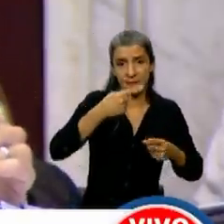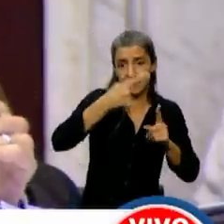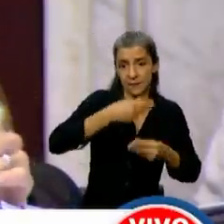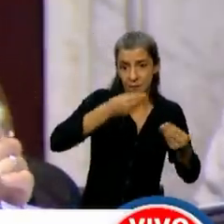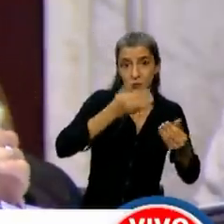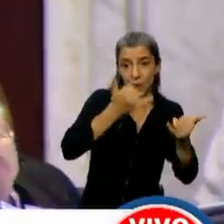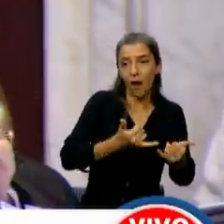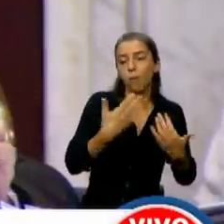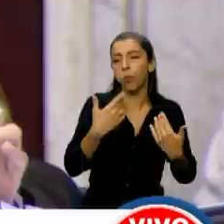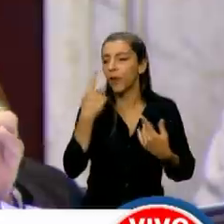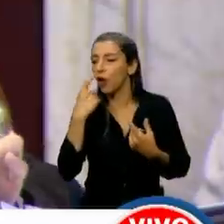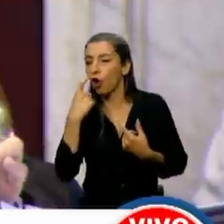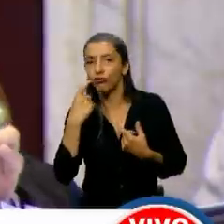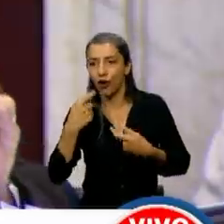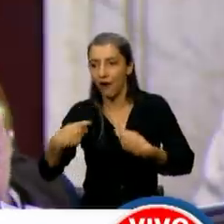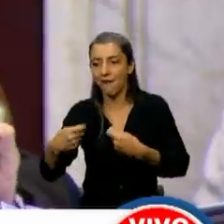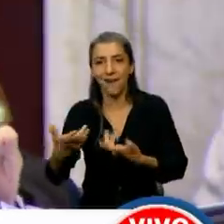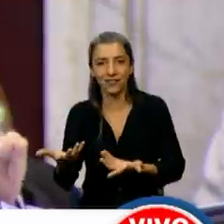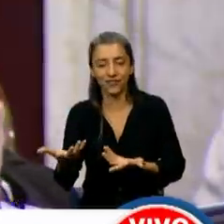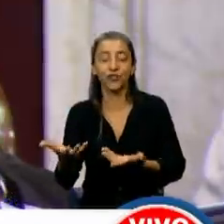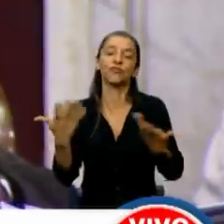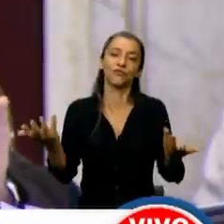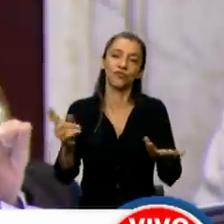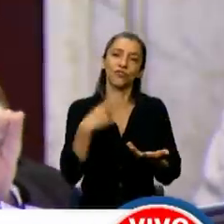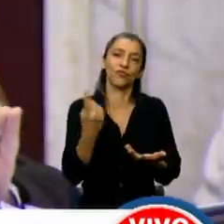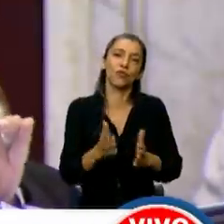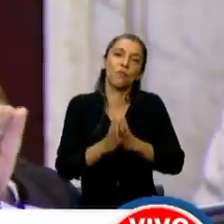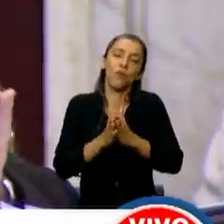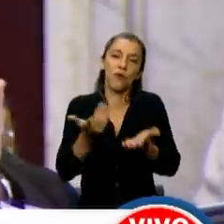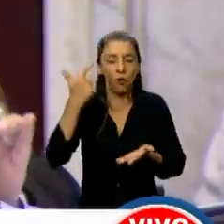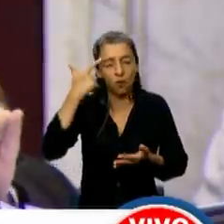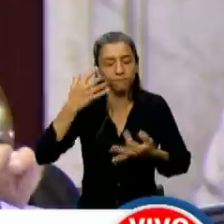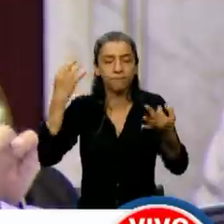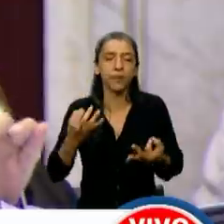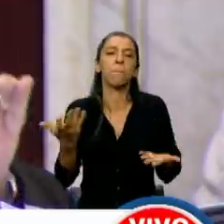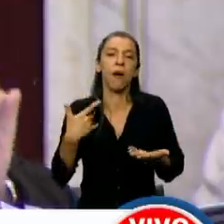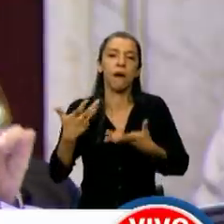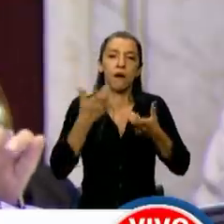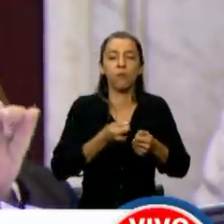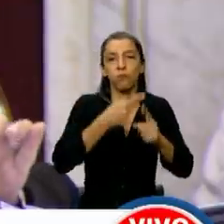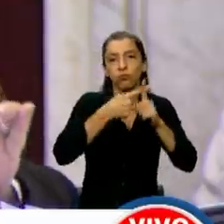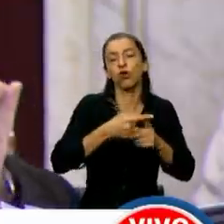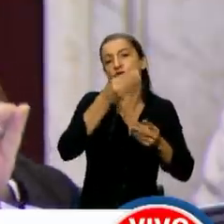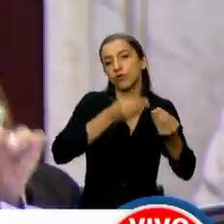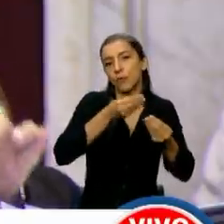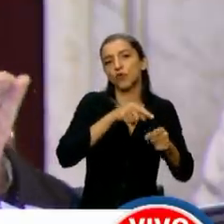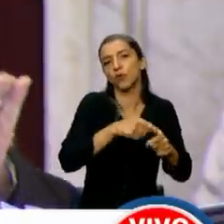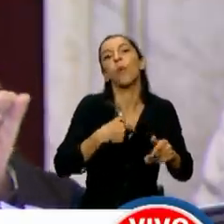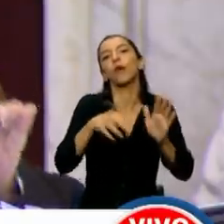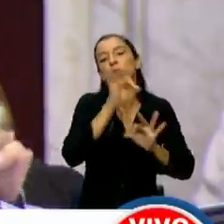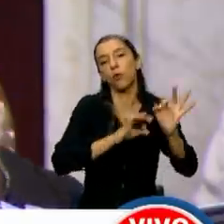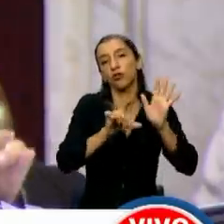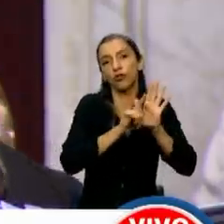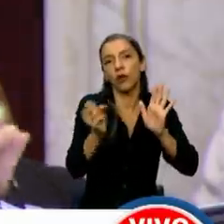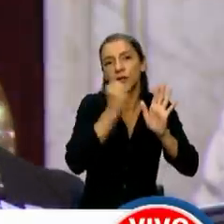presidente tengamos la madurez política suficiente para acompañar este proyecto de ley y darle a los argentinos la posibilidad